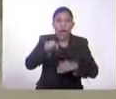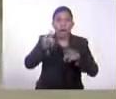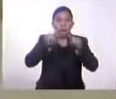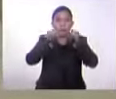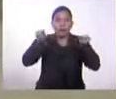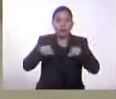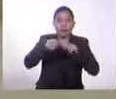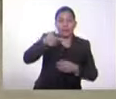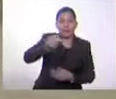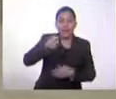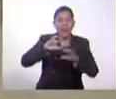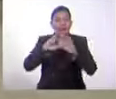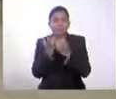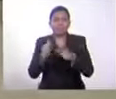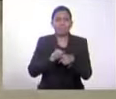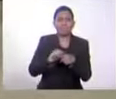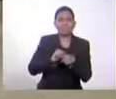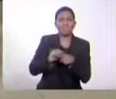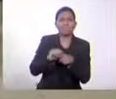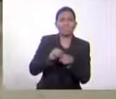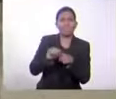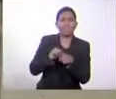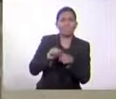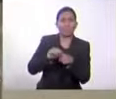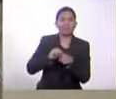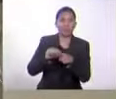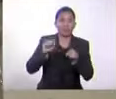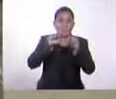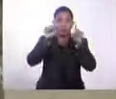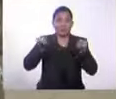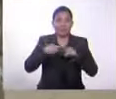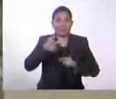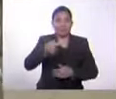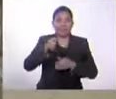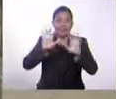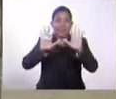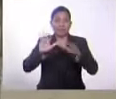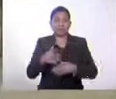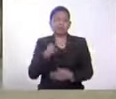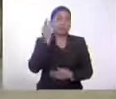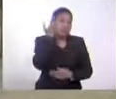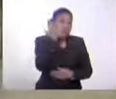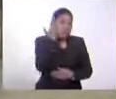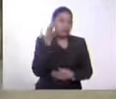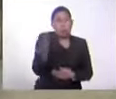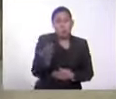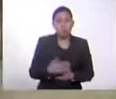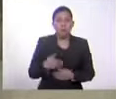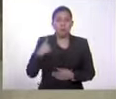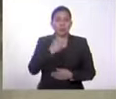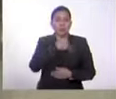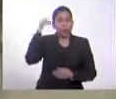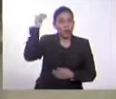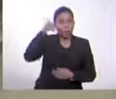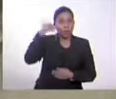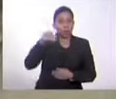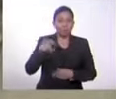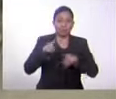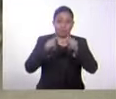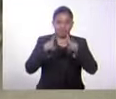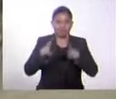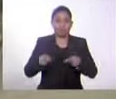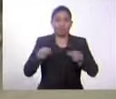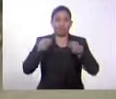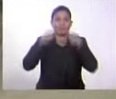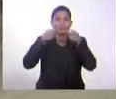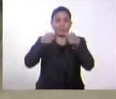las teleclases, repasos que se están dando a través de Televisión de El Salvador, las páginas oficiales y el Ministerio de Educación a través de las guías que están disponibles